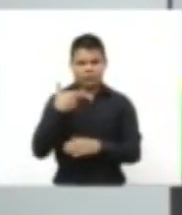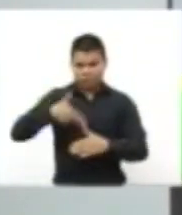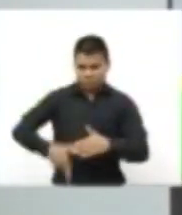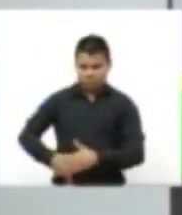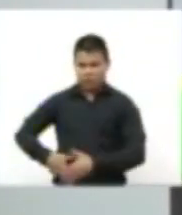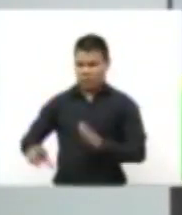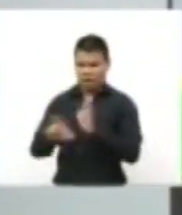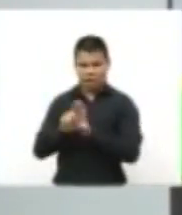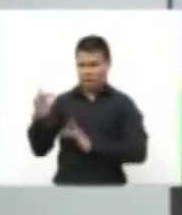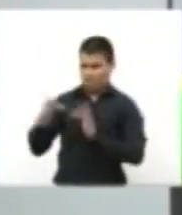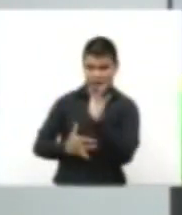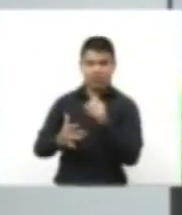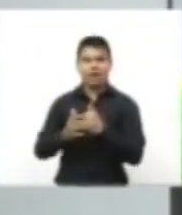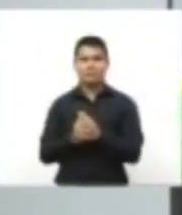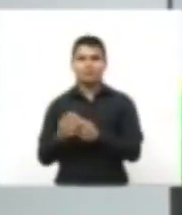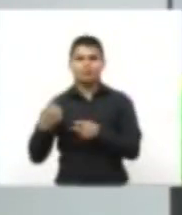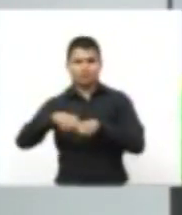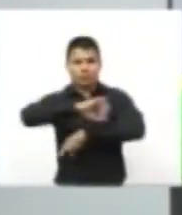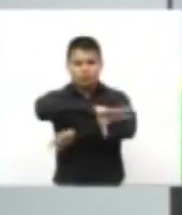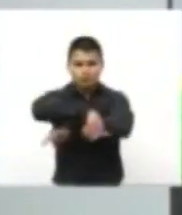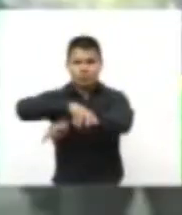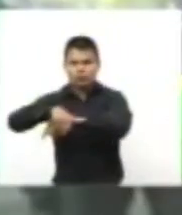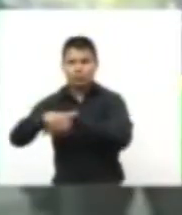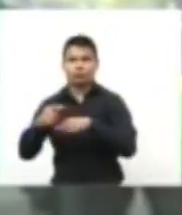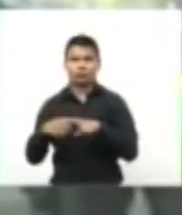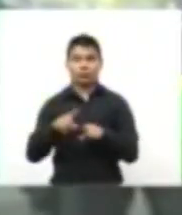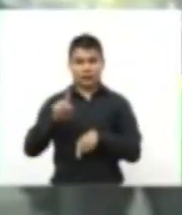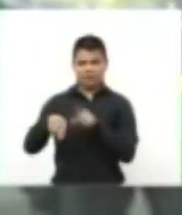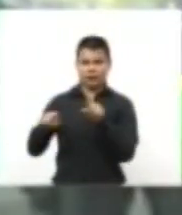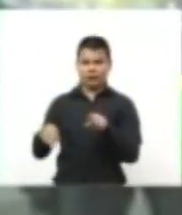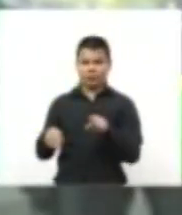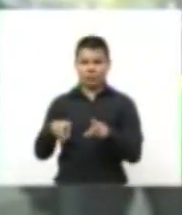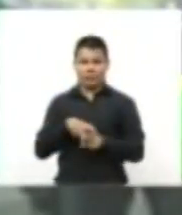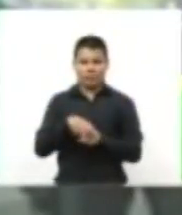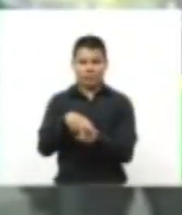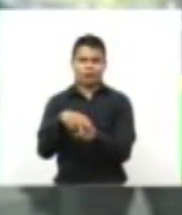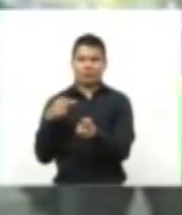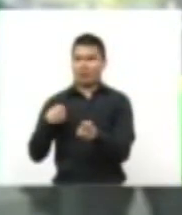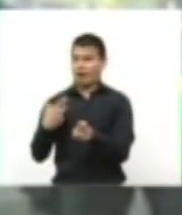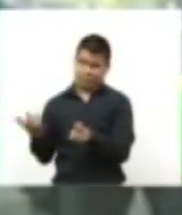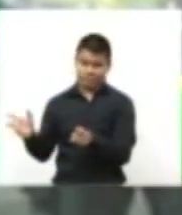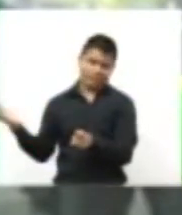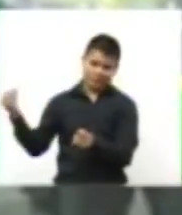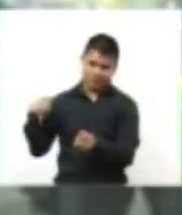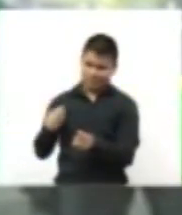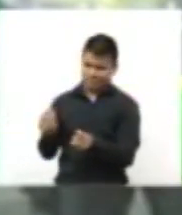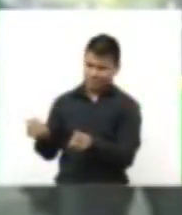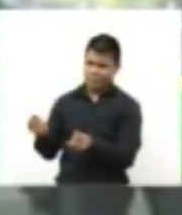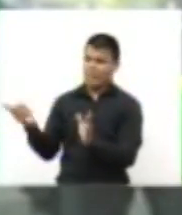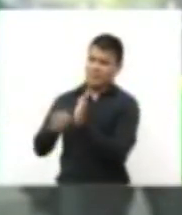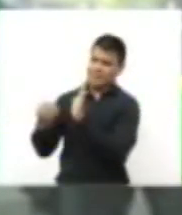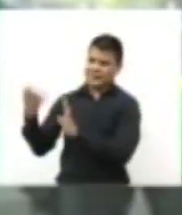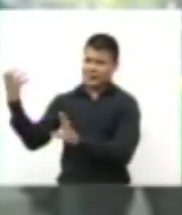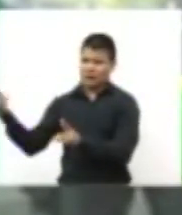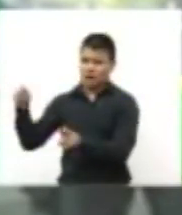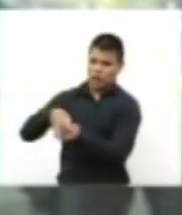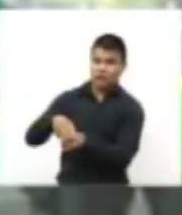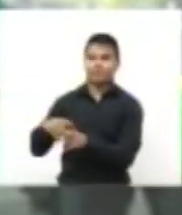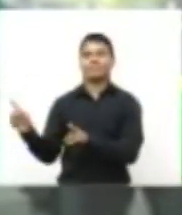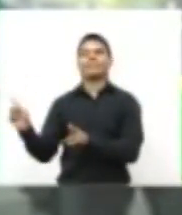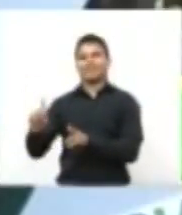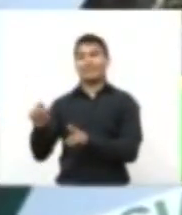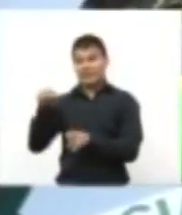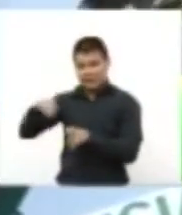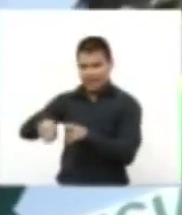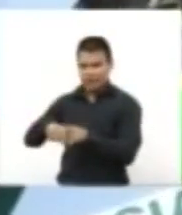lesiones, hurto, los cuales se han identificado como mototaxistas. En las últimas horas, este hombre dedicado a la actividad de mototaxista fue capturado en